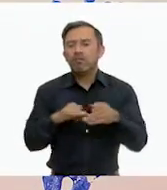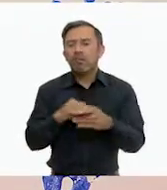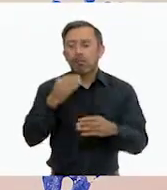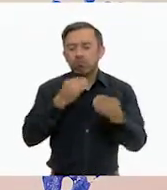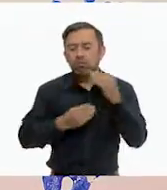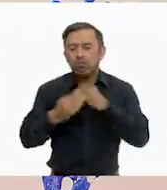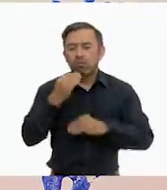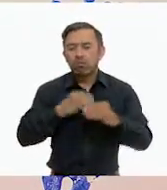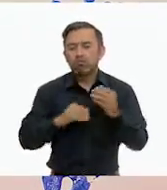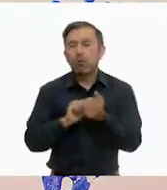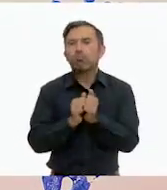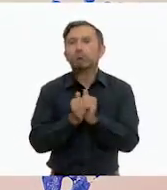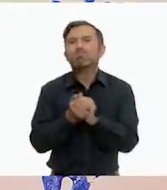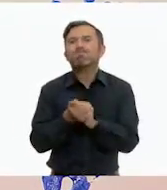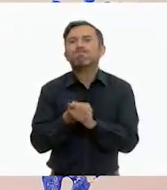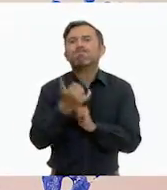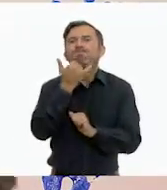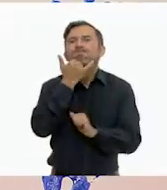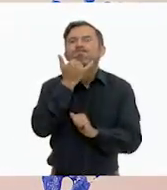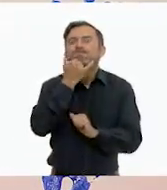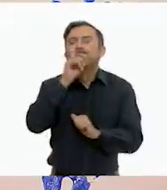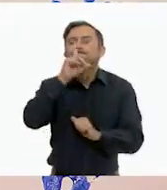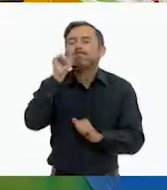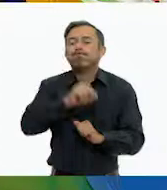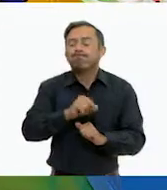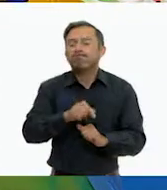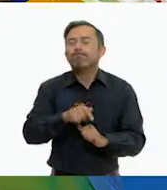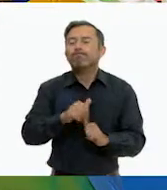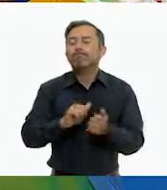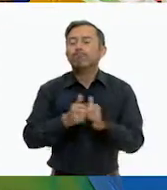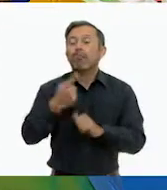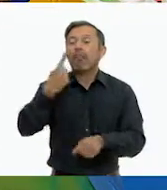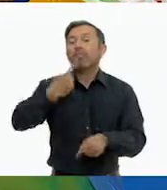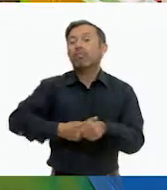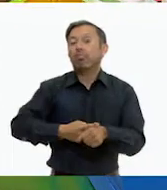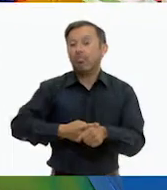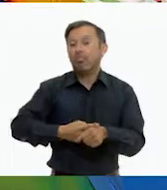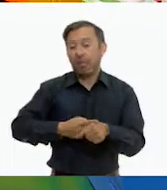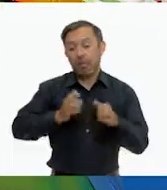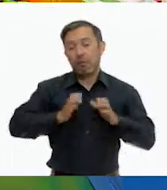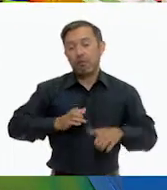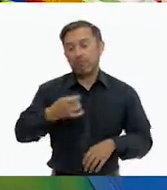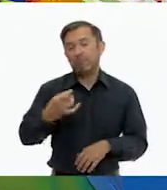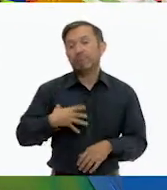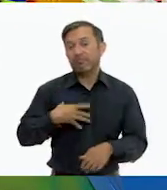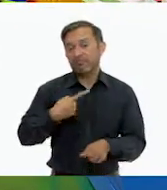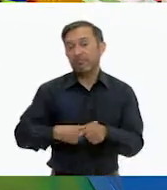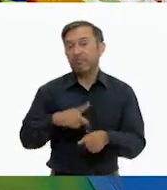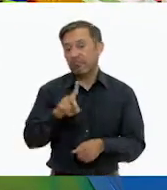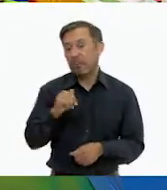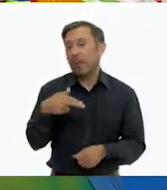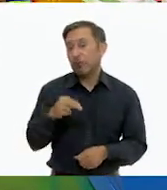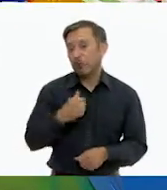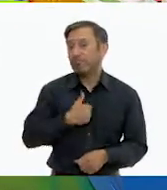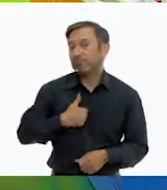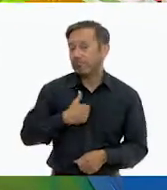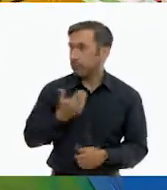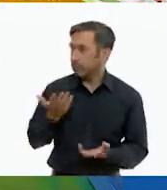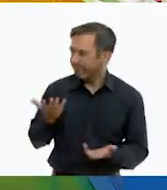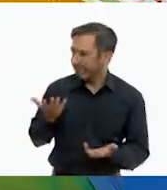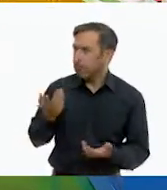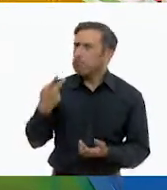grandes daños a nuestro increíble cuerpo. Pero hay importantes acciones que